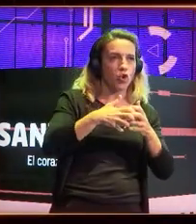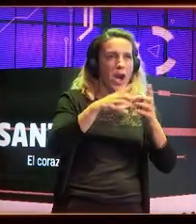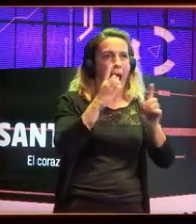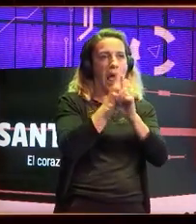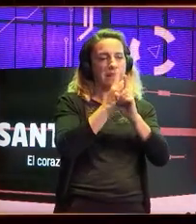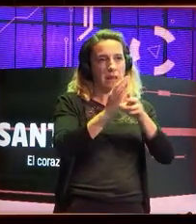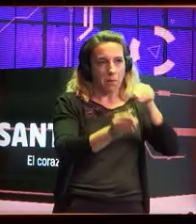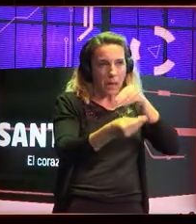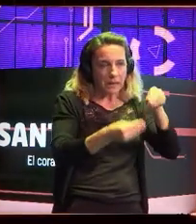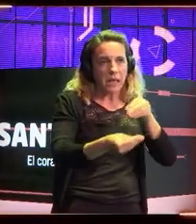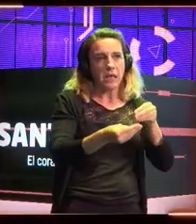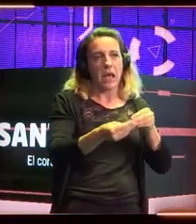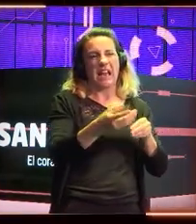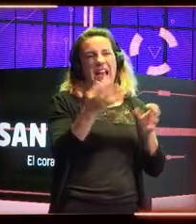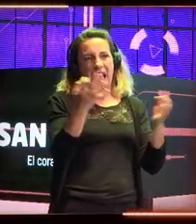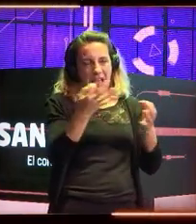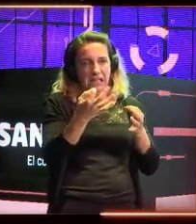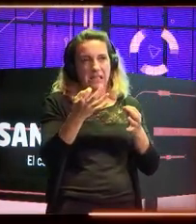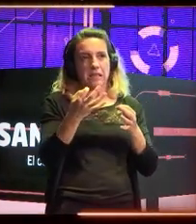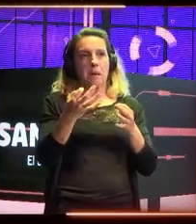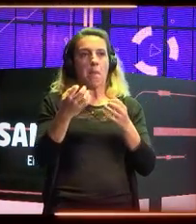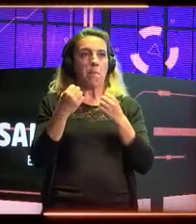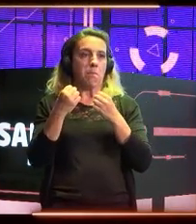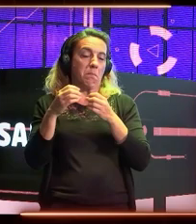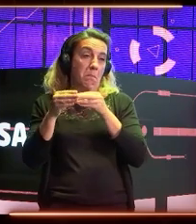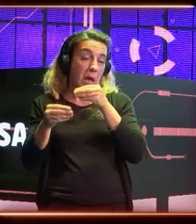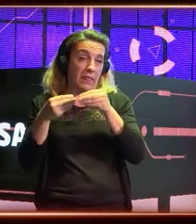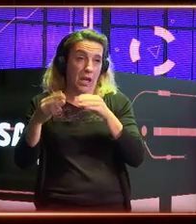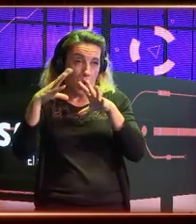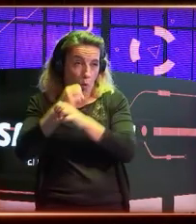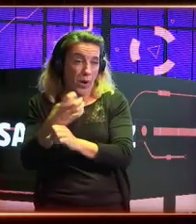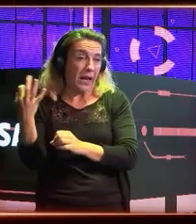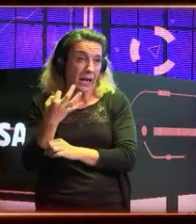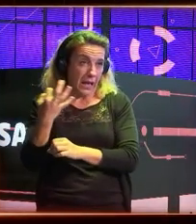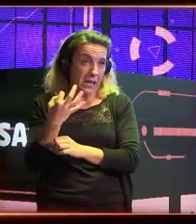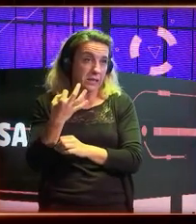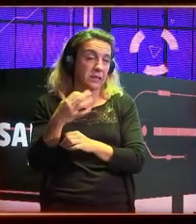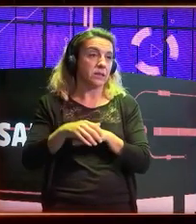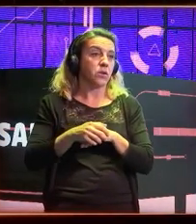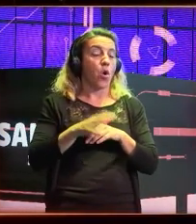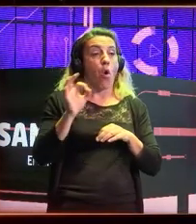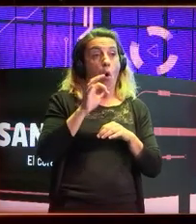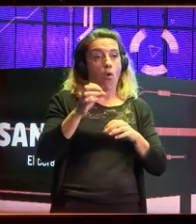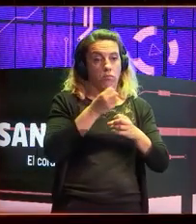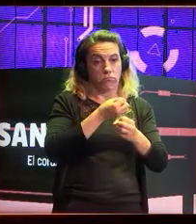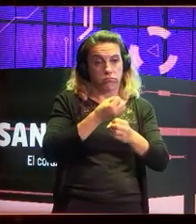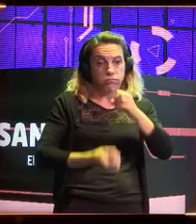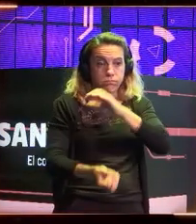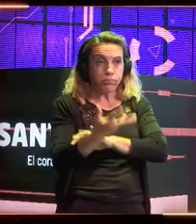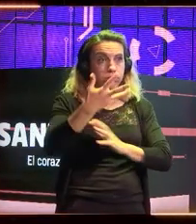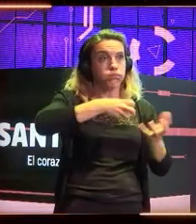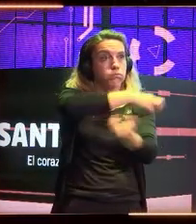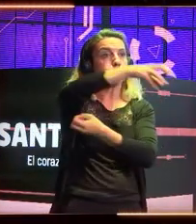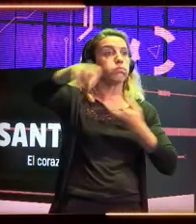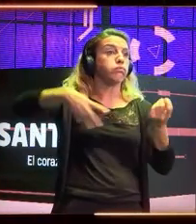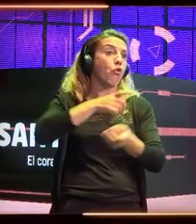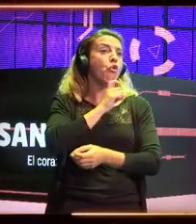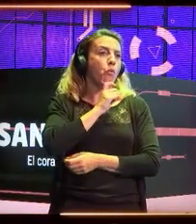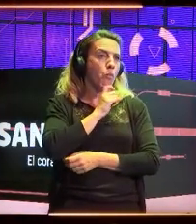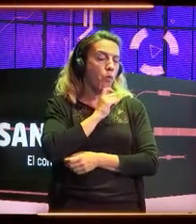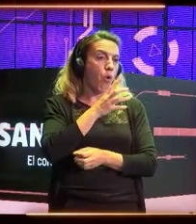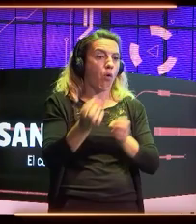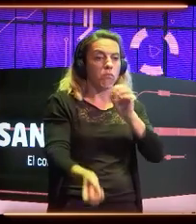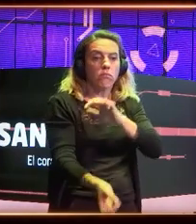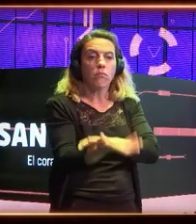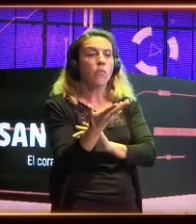sin saber que es la materia oscura la energía oscura seguimos sin saber Cómo surgió el universo y hay muchas dudas acerca de la formación de las Galaxias o de